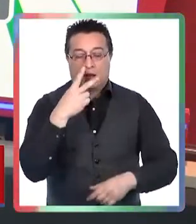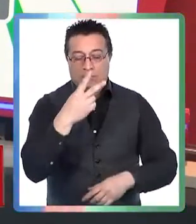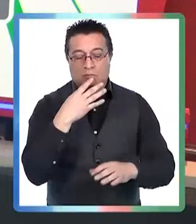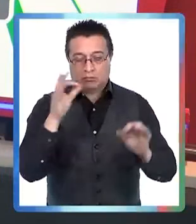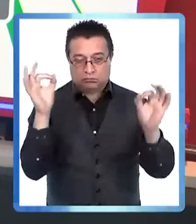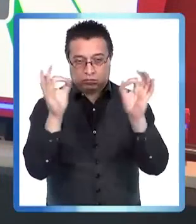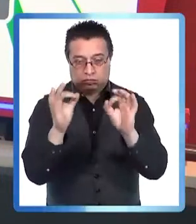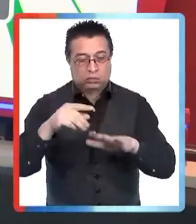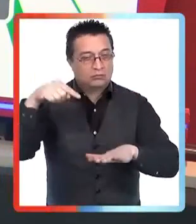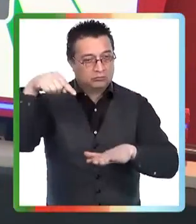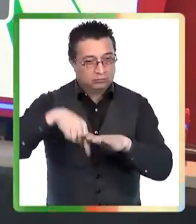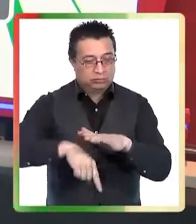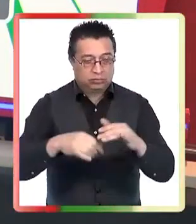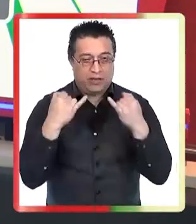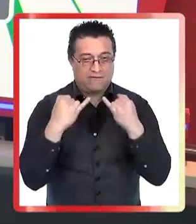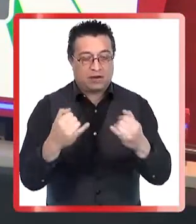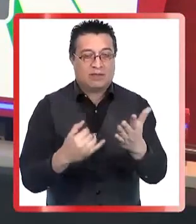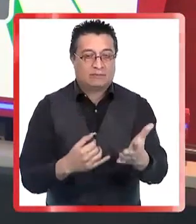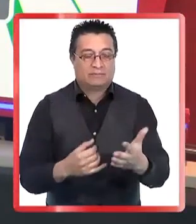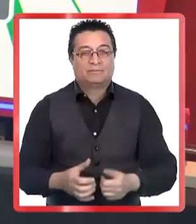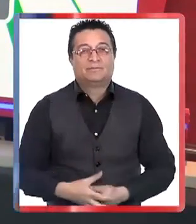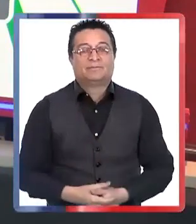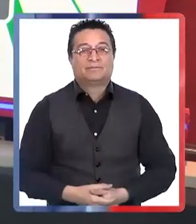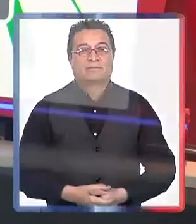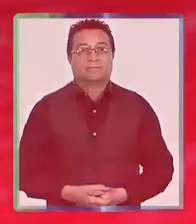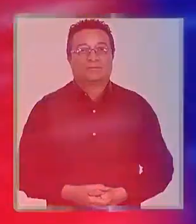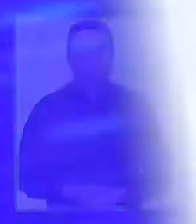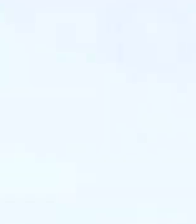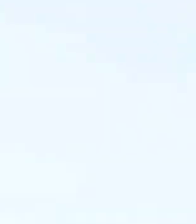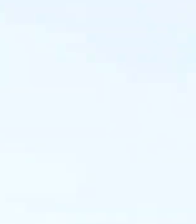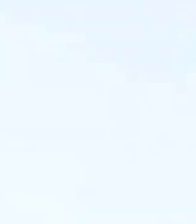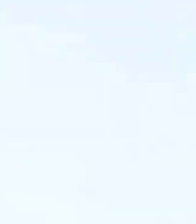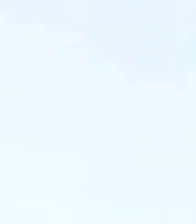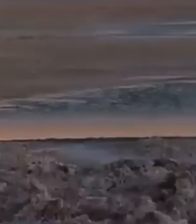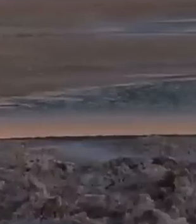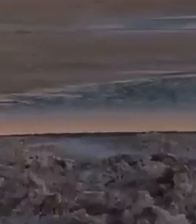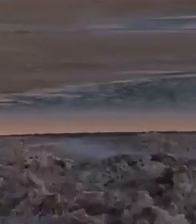Gloria Moraga nos explica más en el siguiente informe.